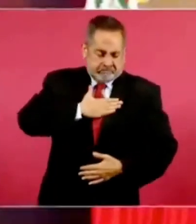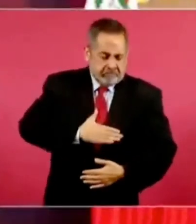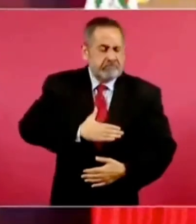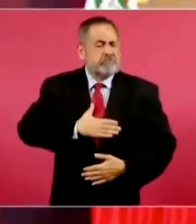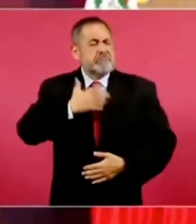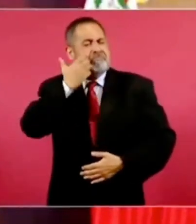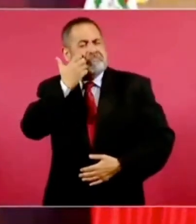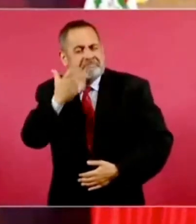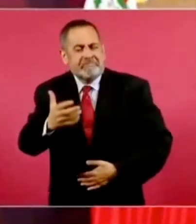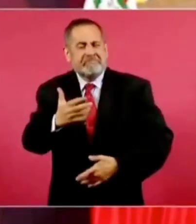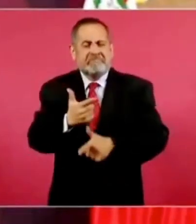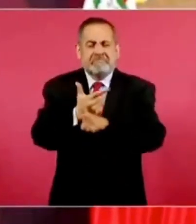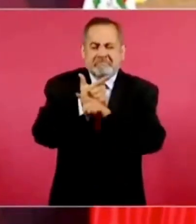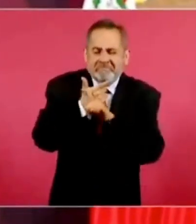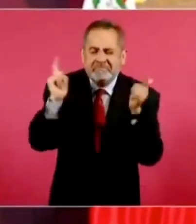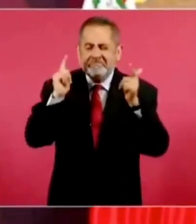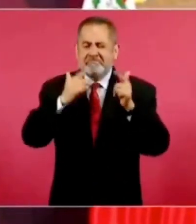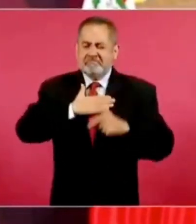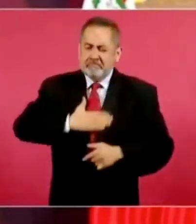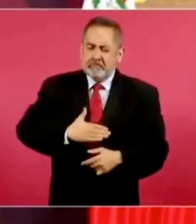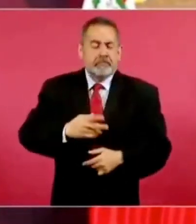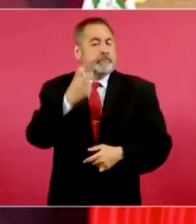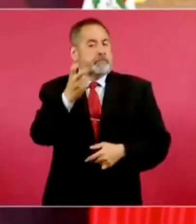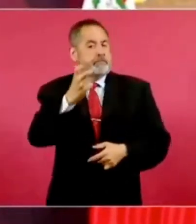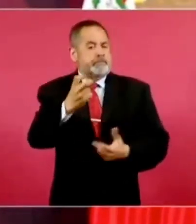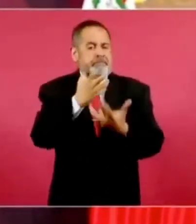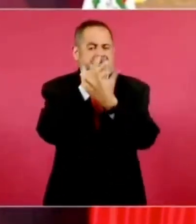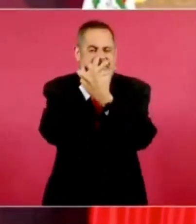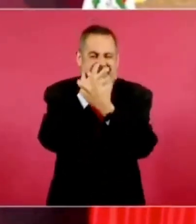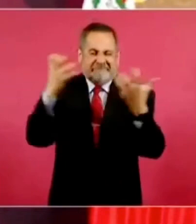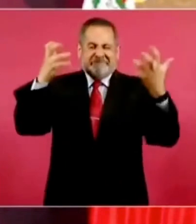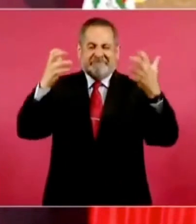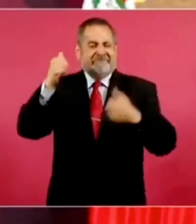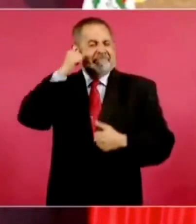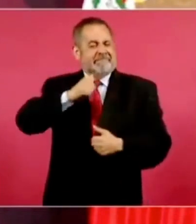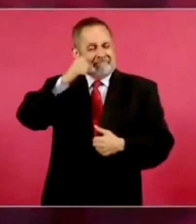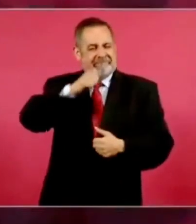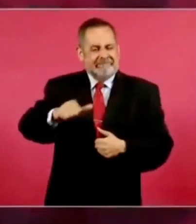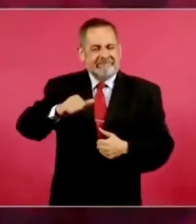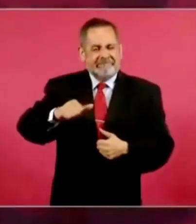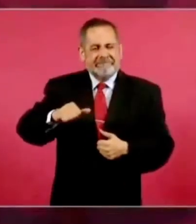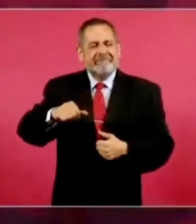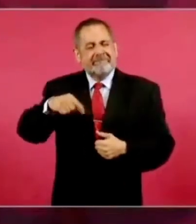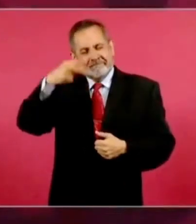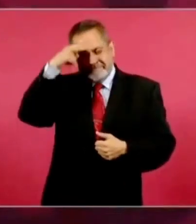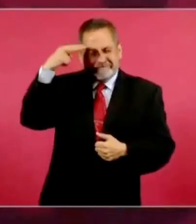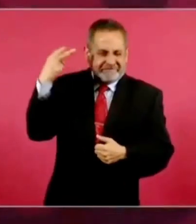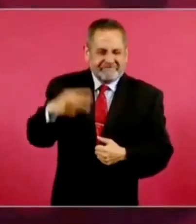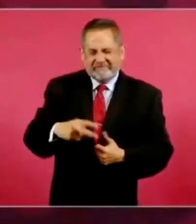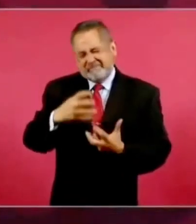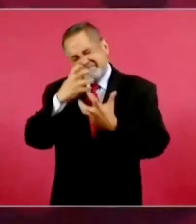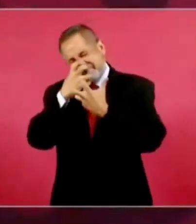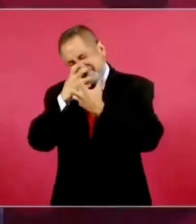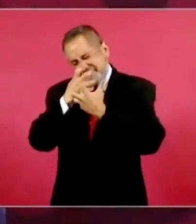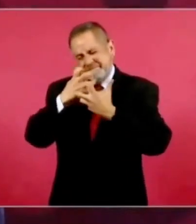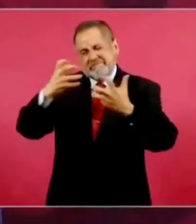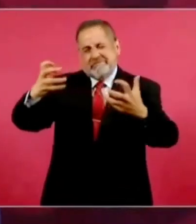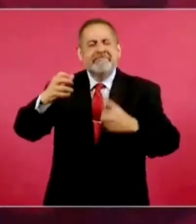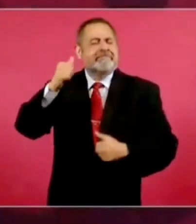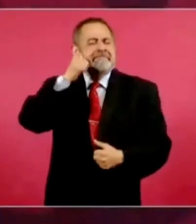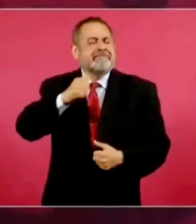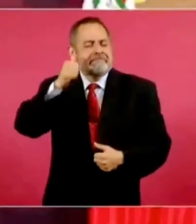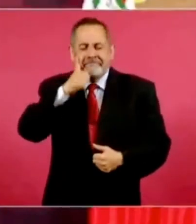libertad. Por ello, el grito de libertad y justicia en México, el